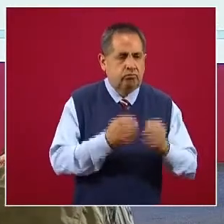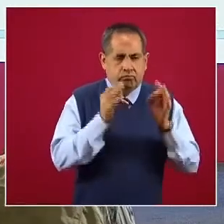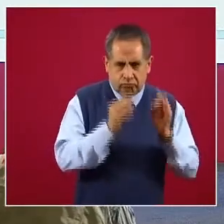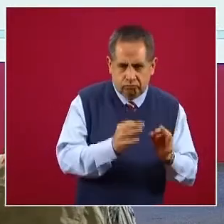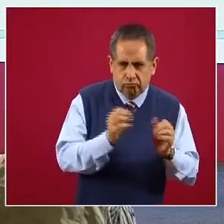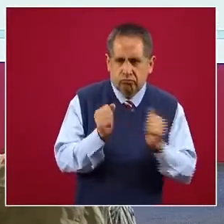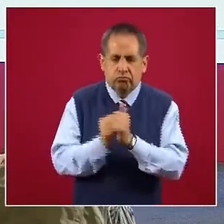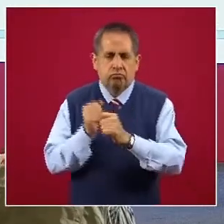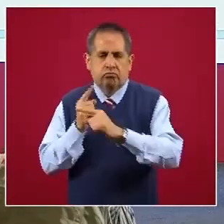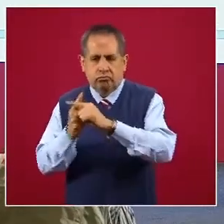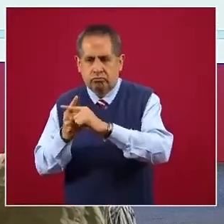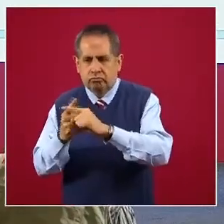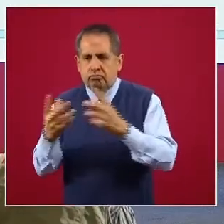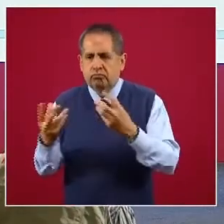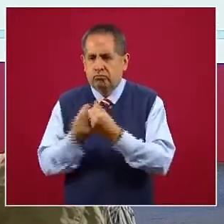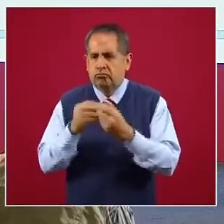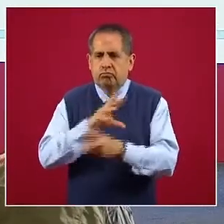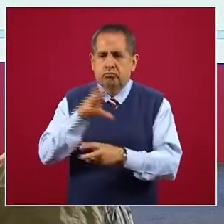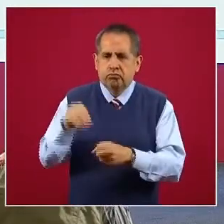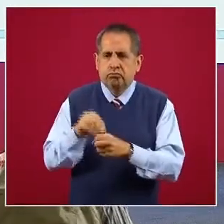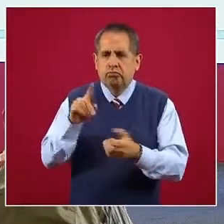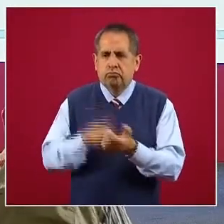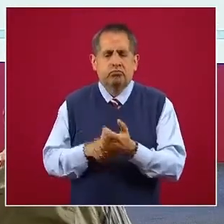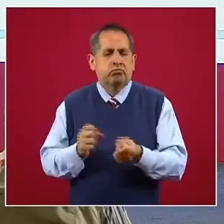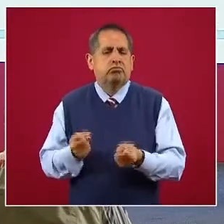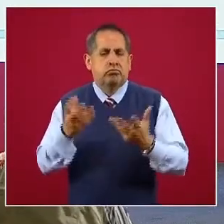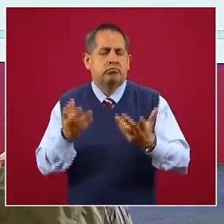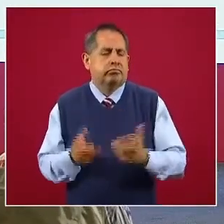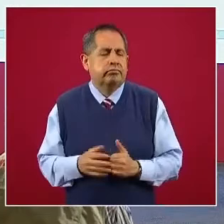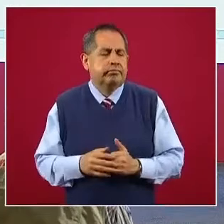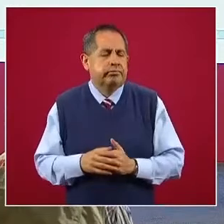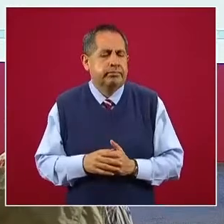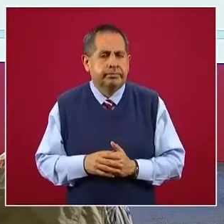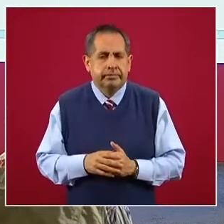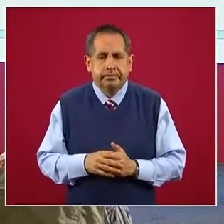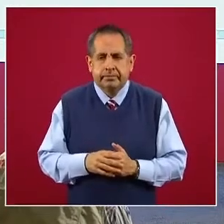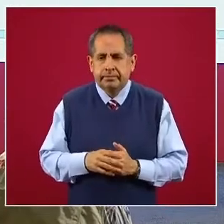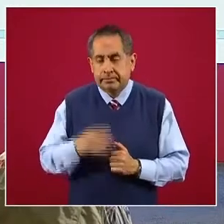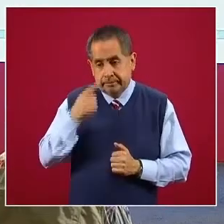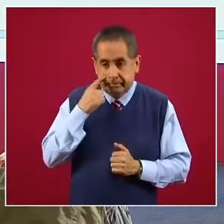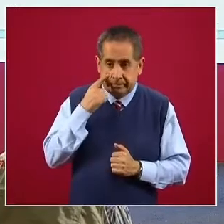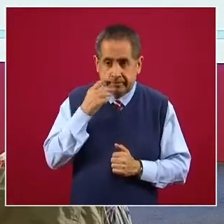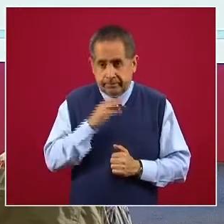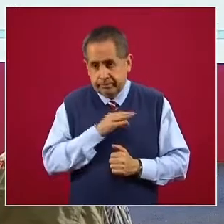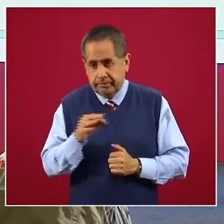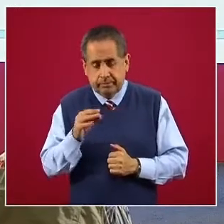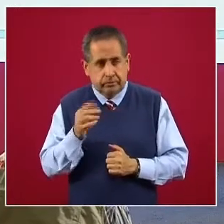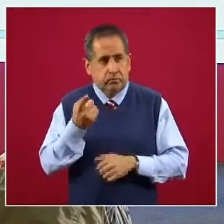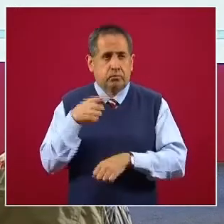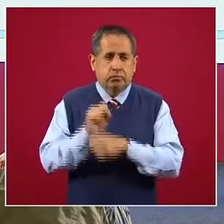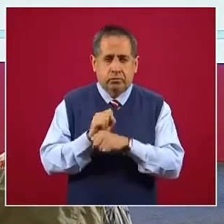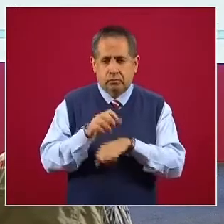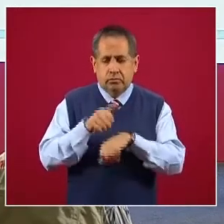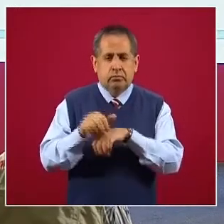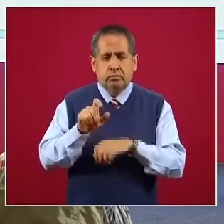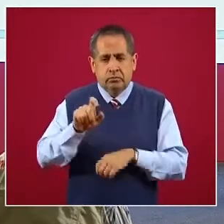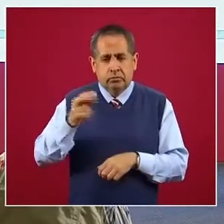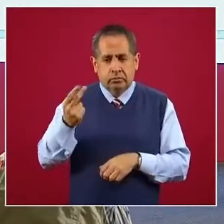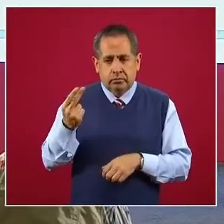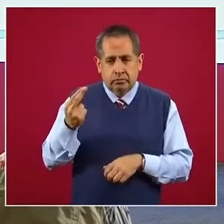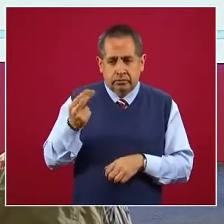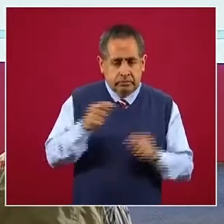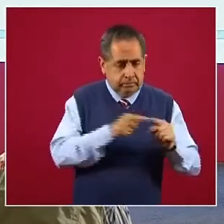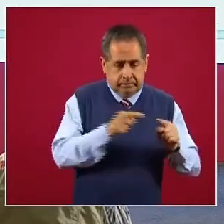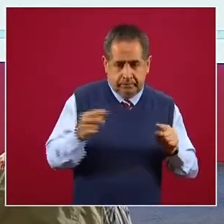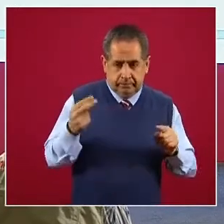estimando que conformarían un total en el país. Veamos que prácticamente para la semana